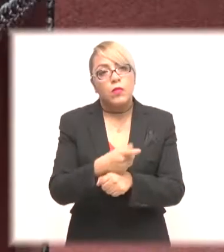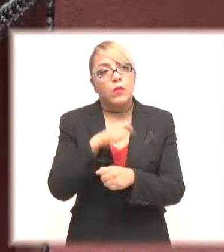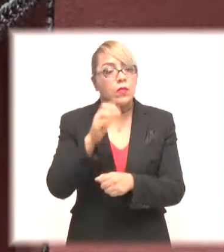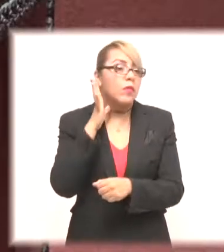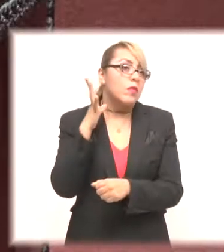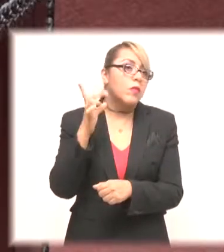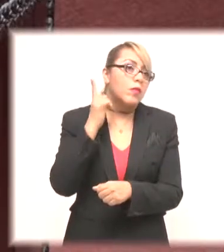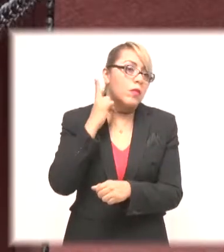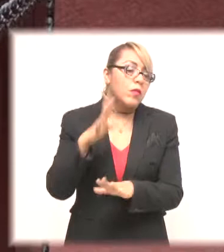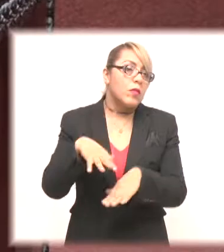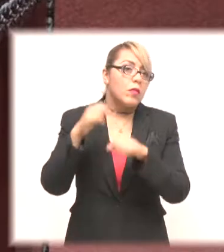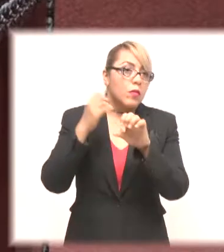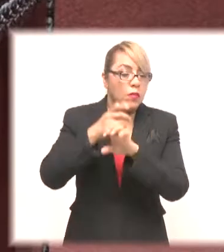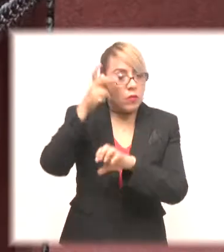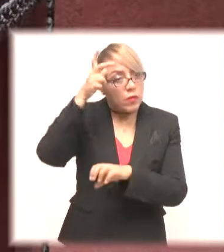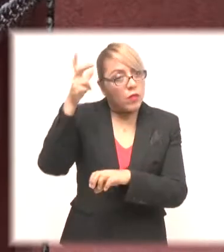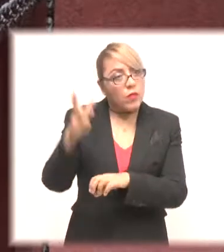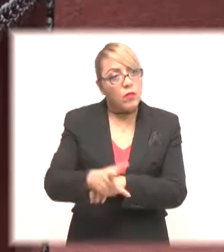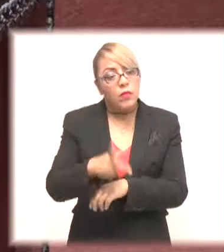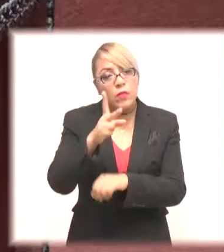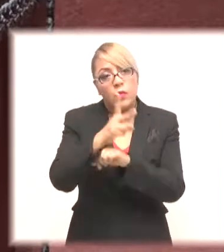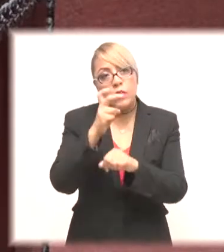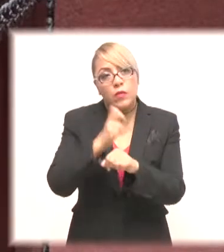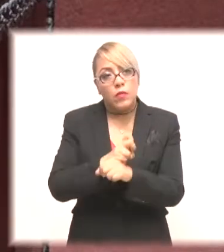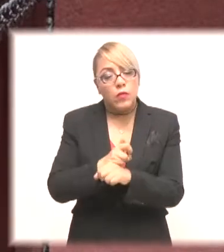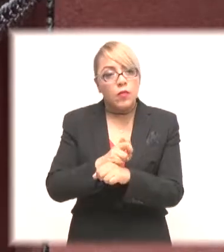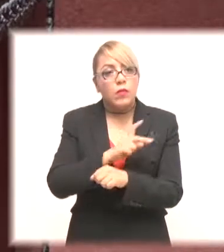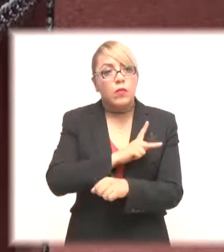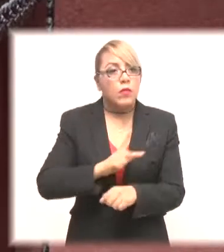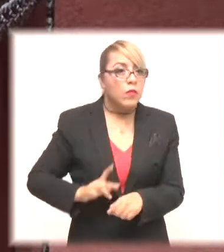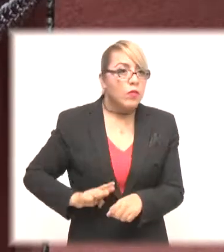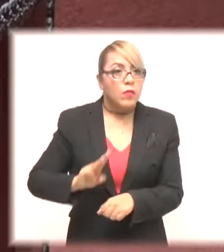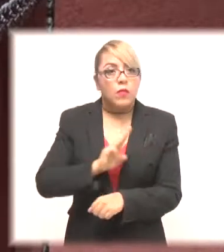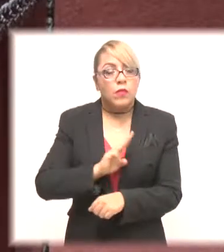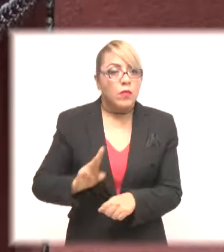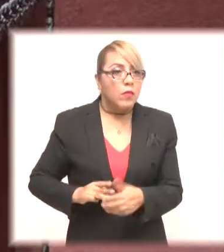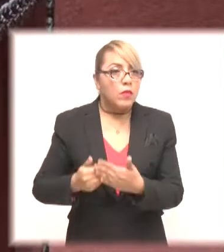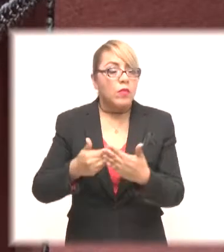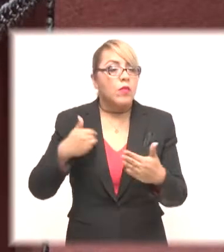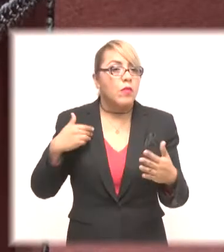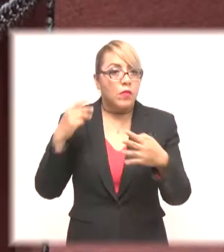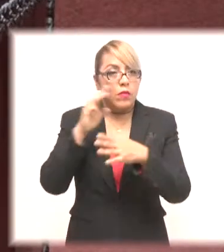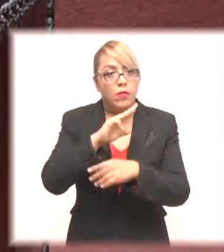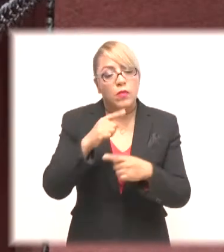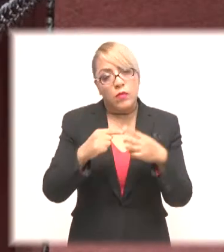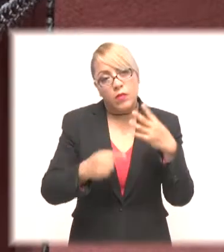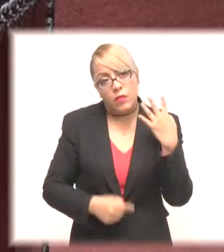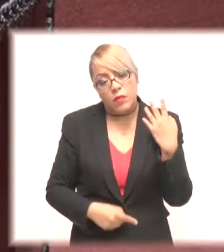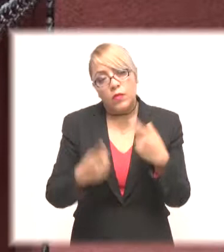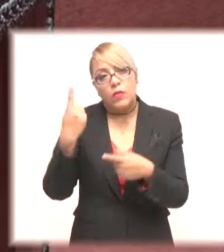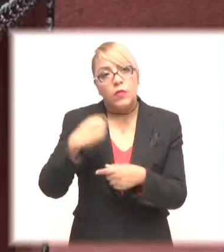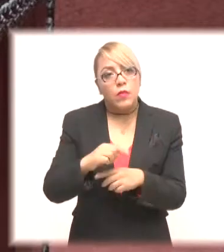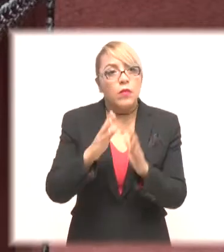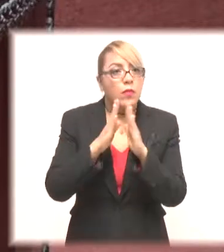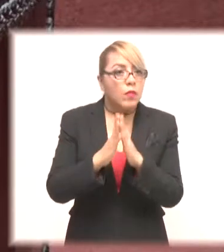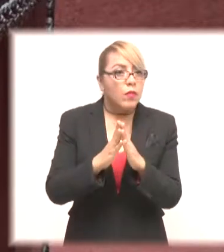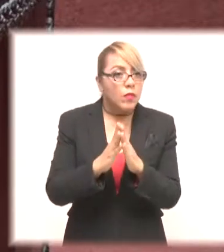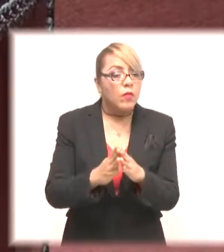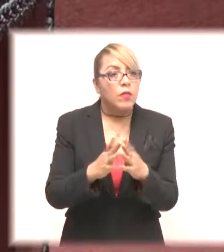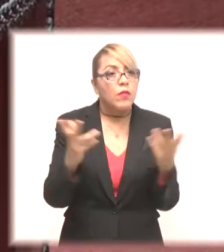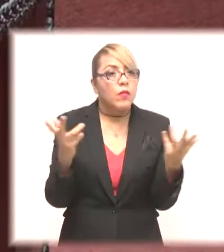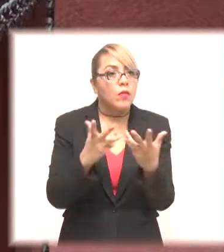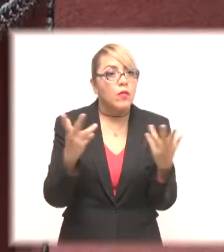El Congreso del Estado Libre y Soberano de Hidalgo exhorta a los ayuntamientos de los municipios mencionados en la consideración tercera a